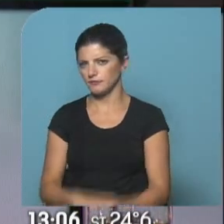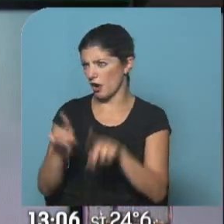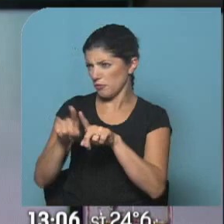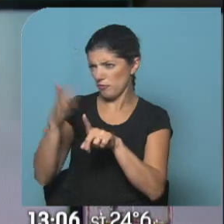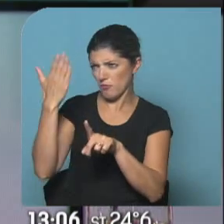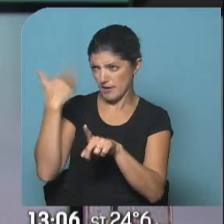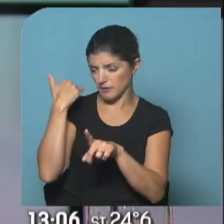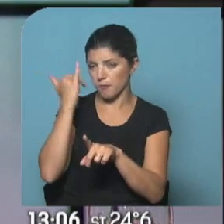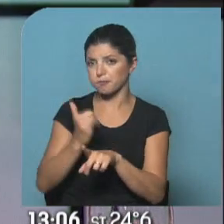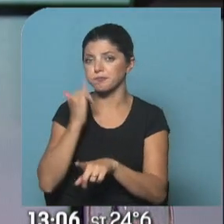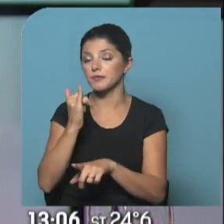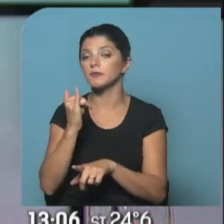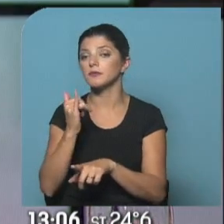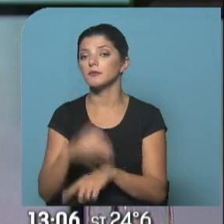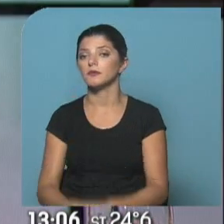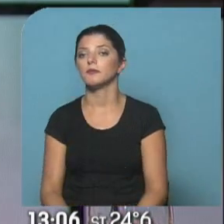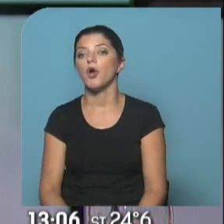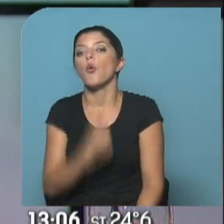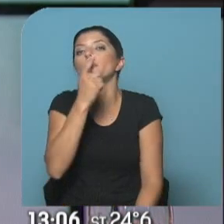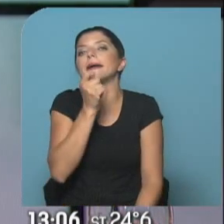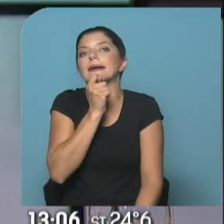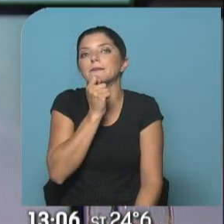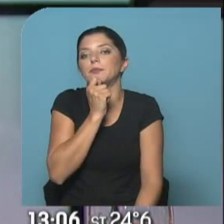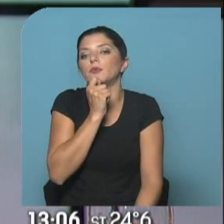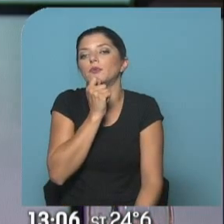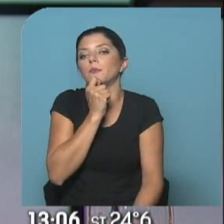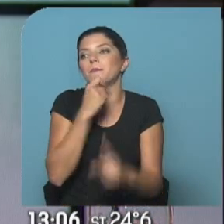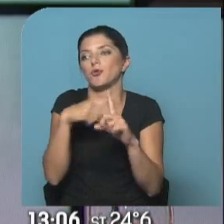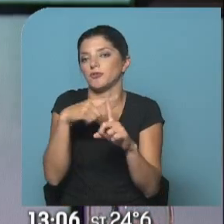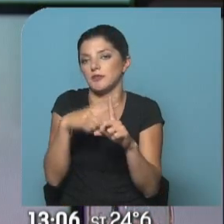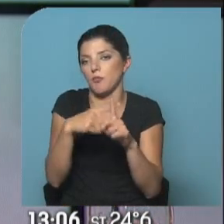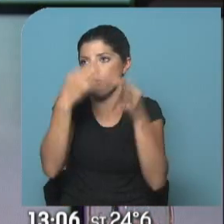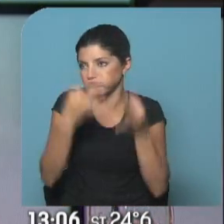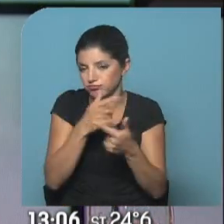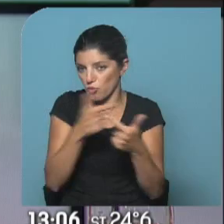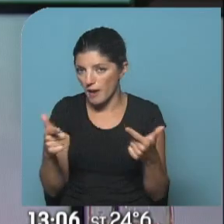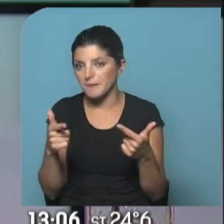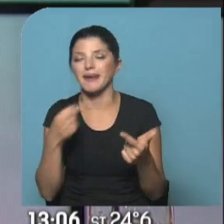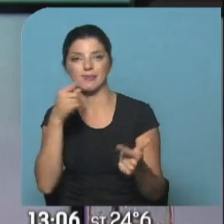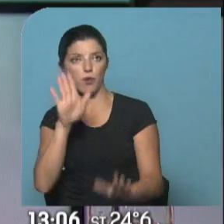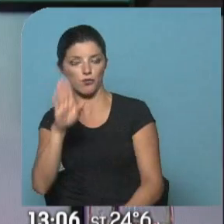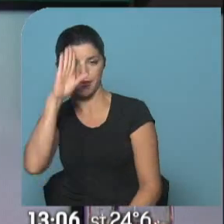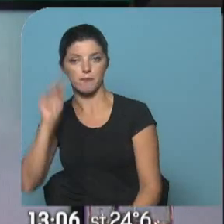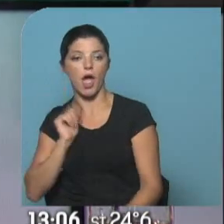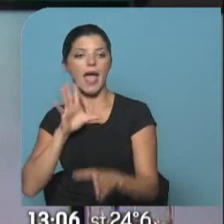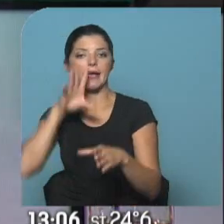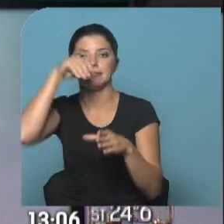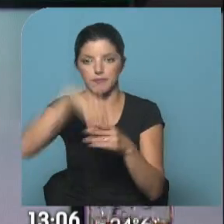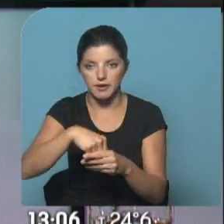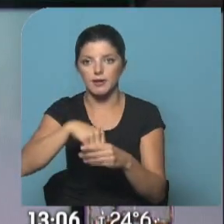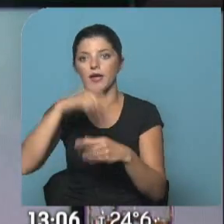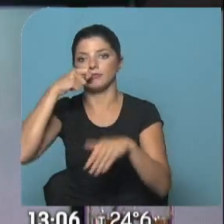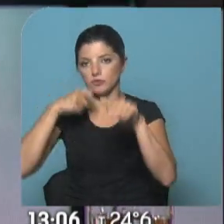dije antes, no hay ejemplos positivos, exitosos de que la intervención de las Fuerzas Armadas en cuestiones de terrorismo o